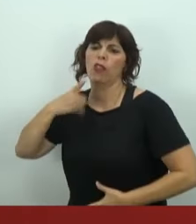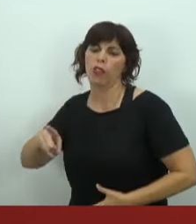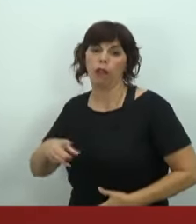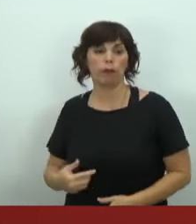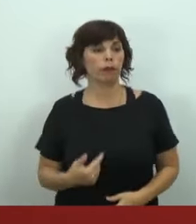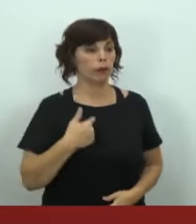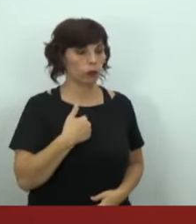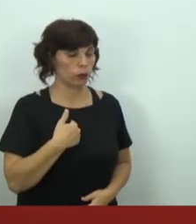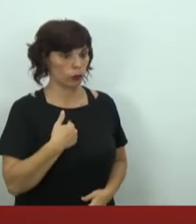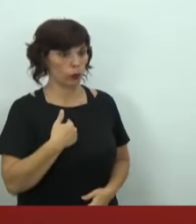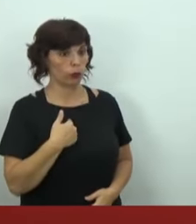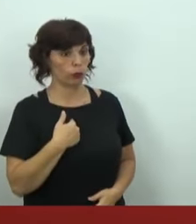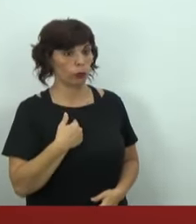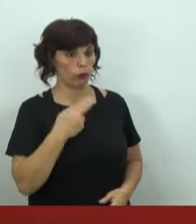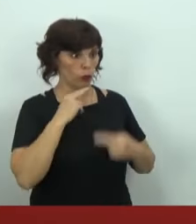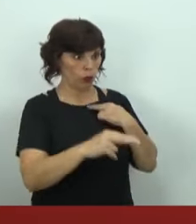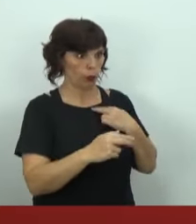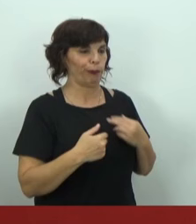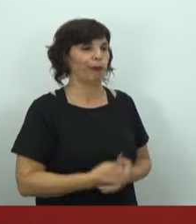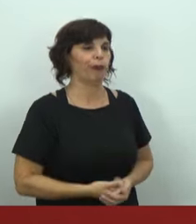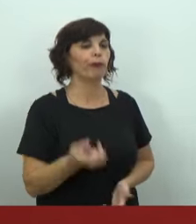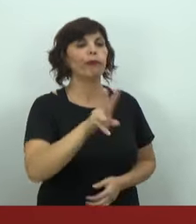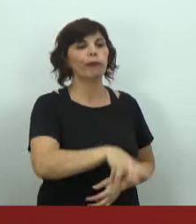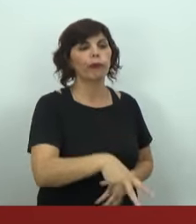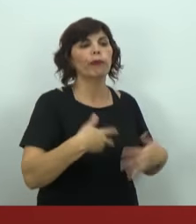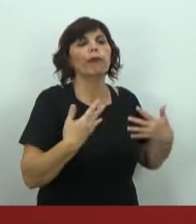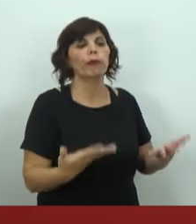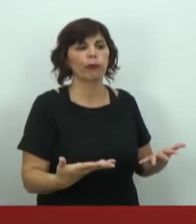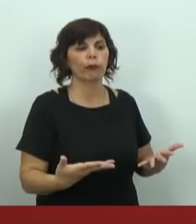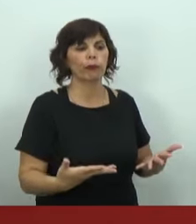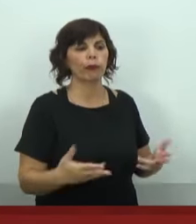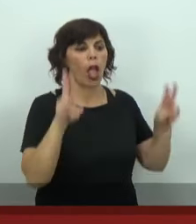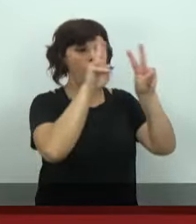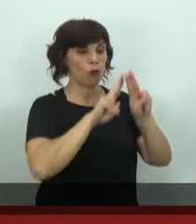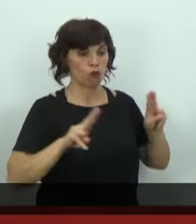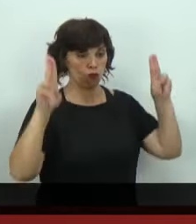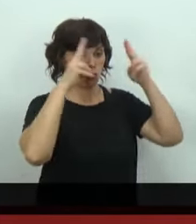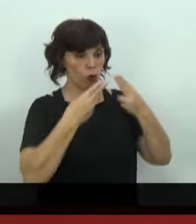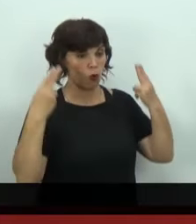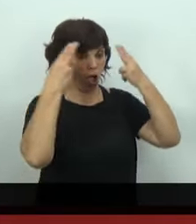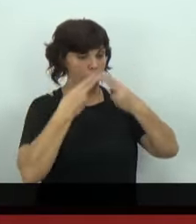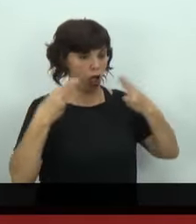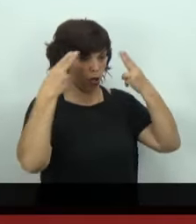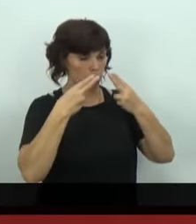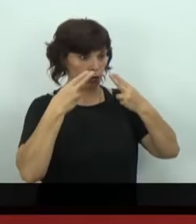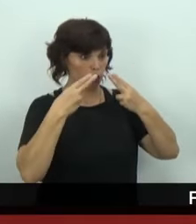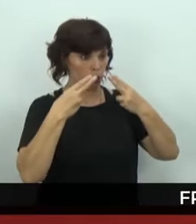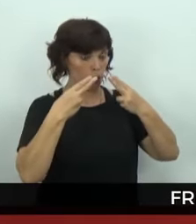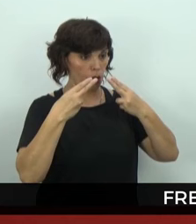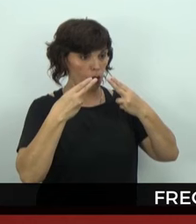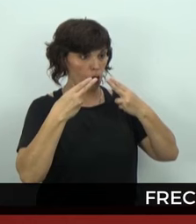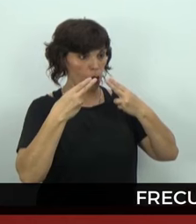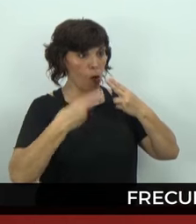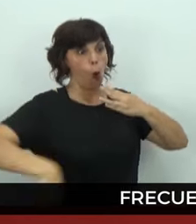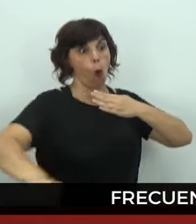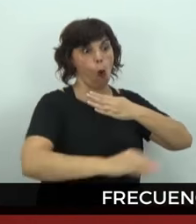es porque en una secta o añaden o quitan